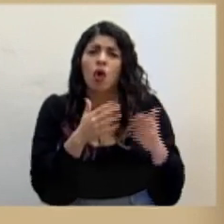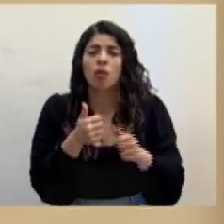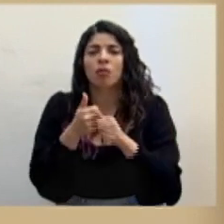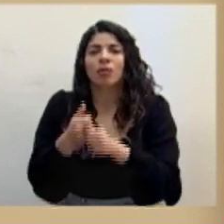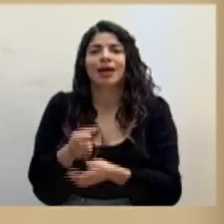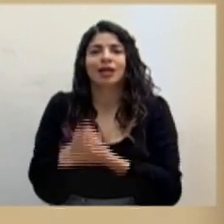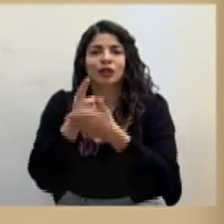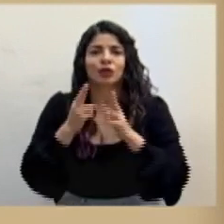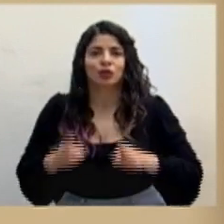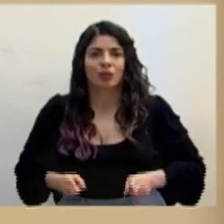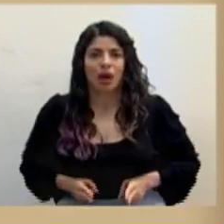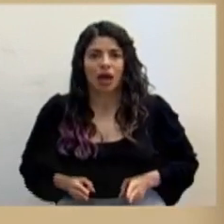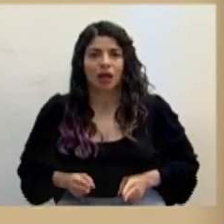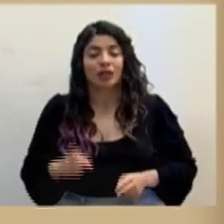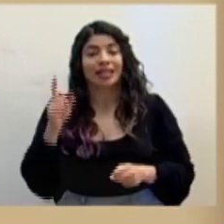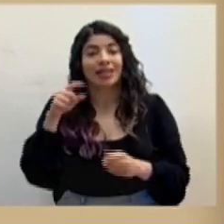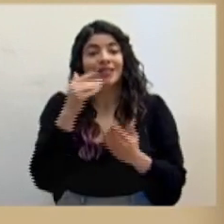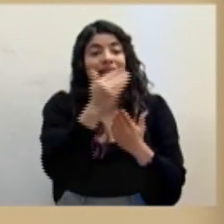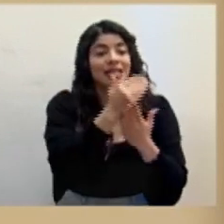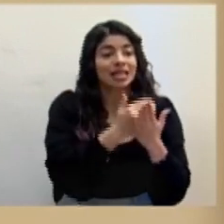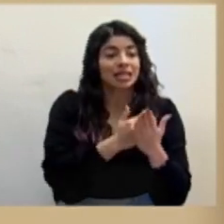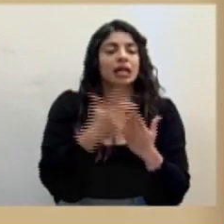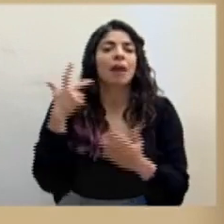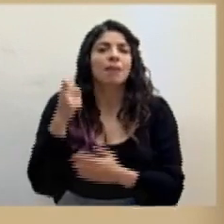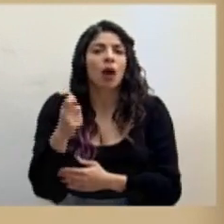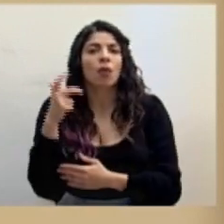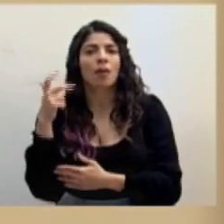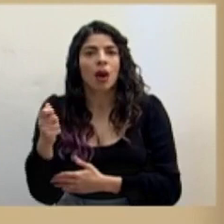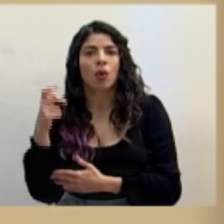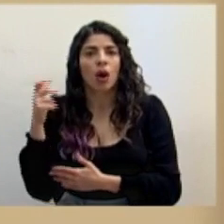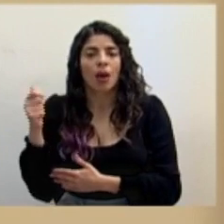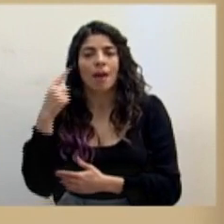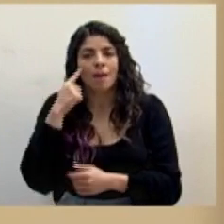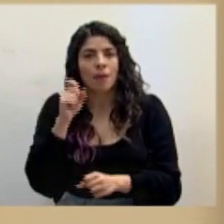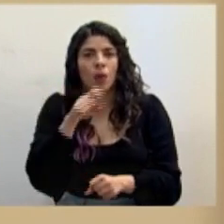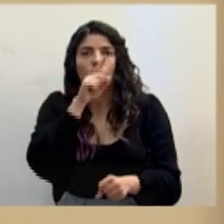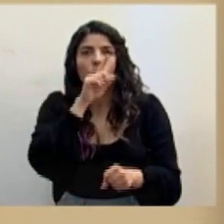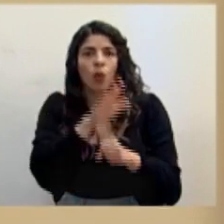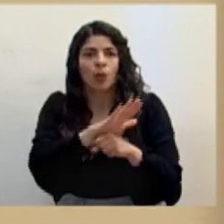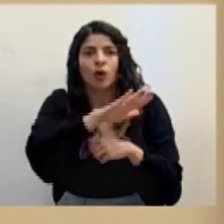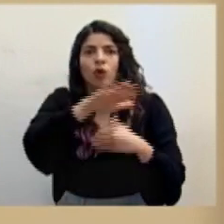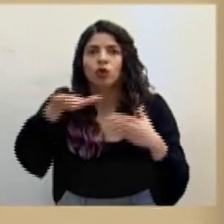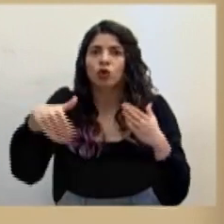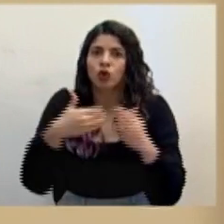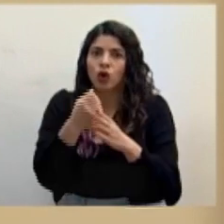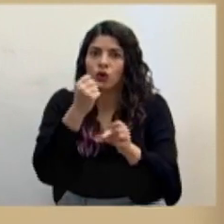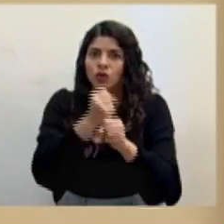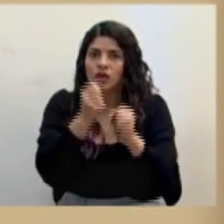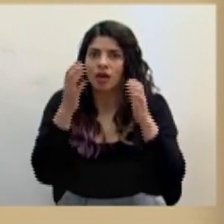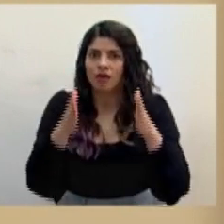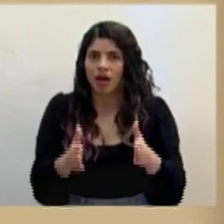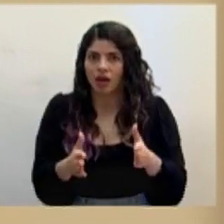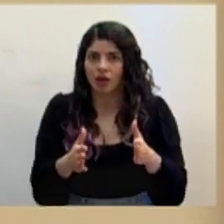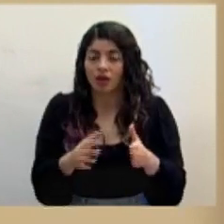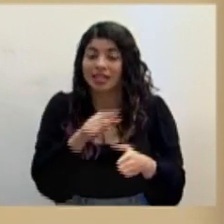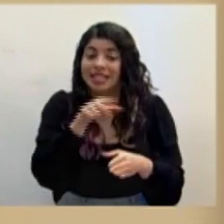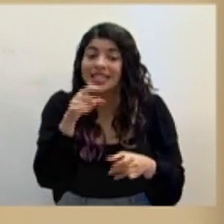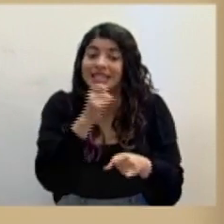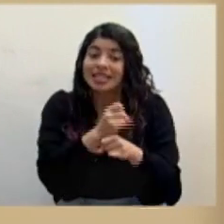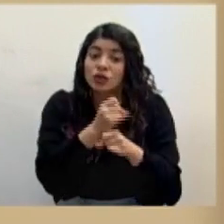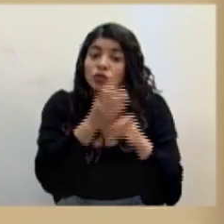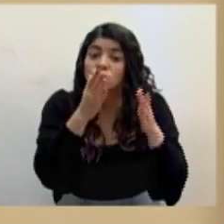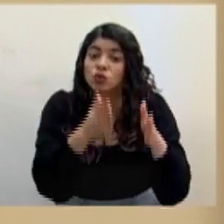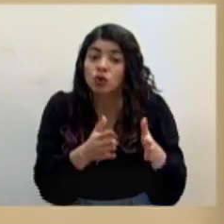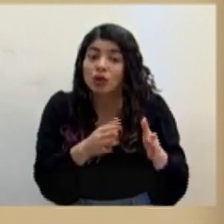humanos para poder ir vacunando contra lista y poder cumplir esta vacunación de todos estos funcionarios que están en instituciones que